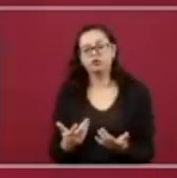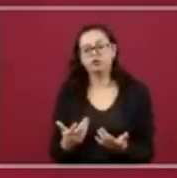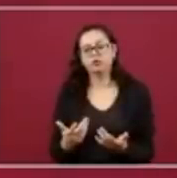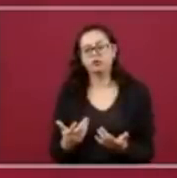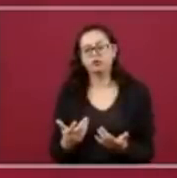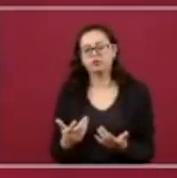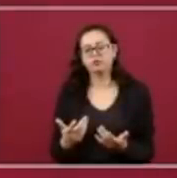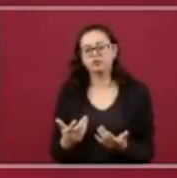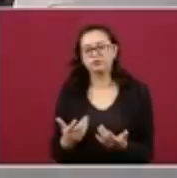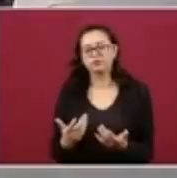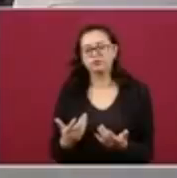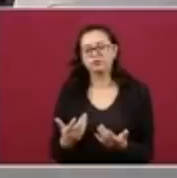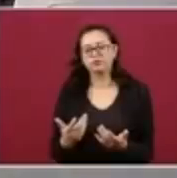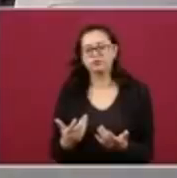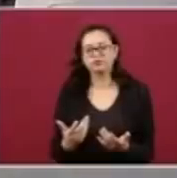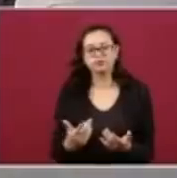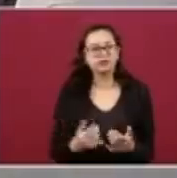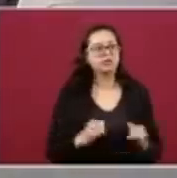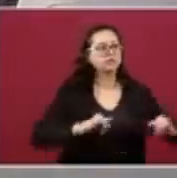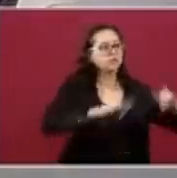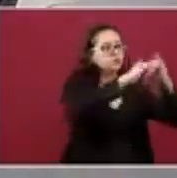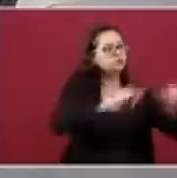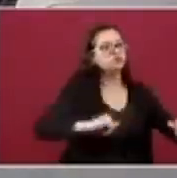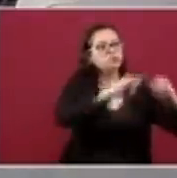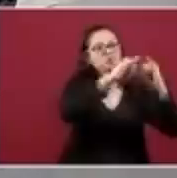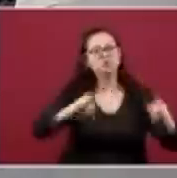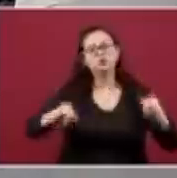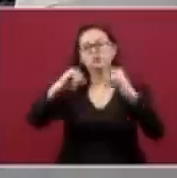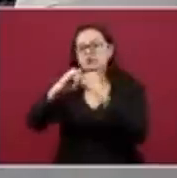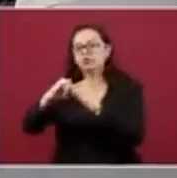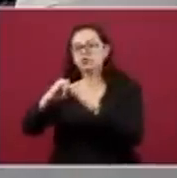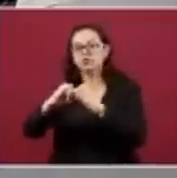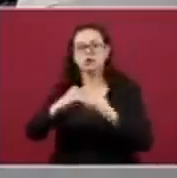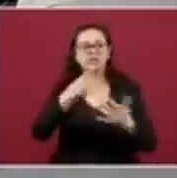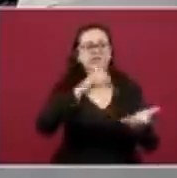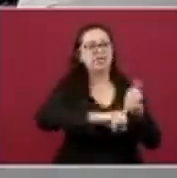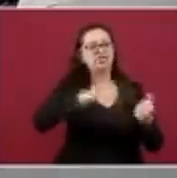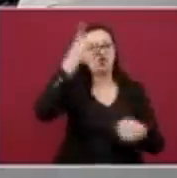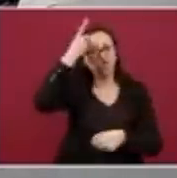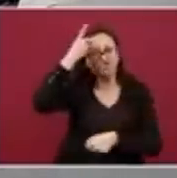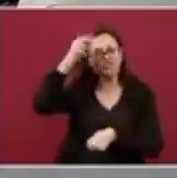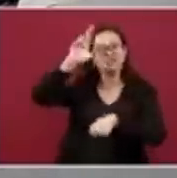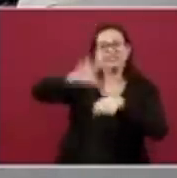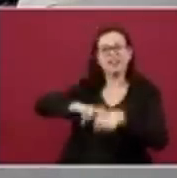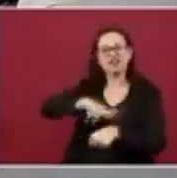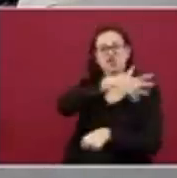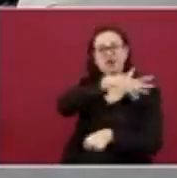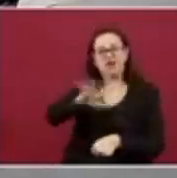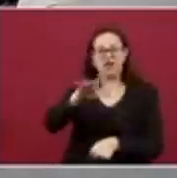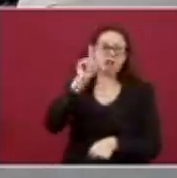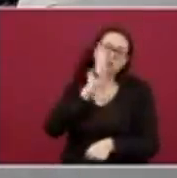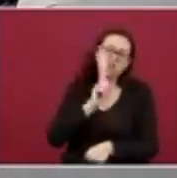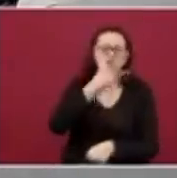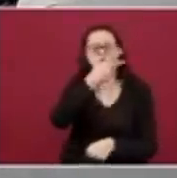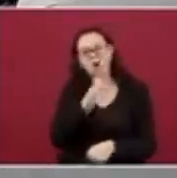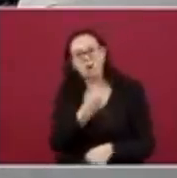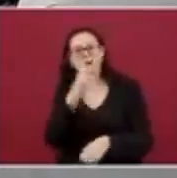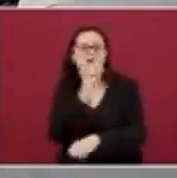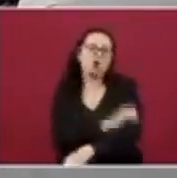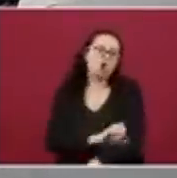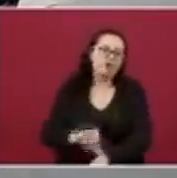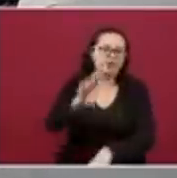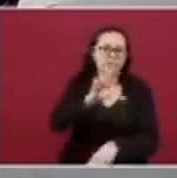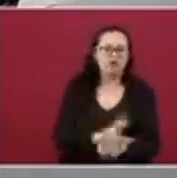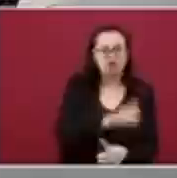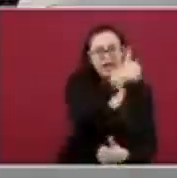Y cada instituto con un director general o directora general o coordinadora,